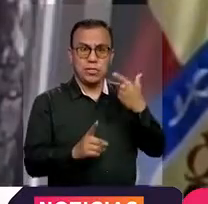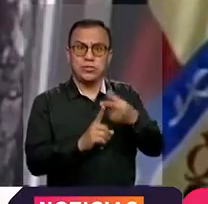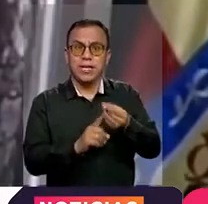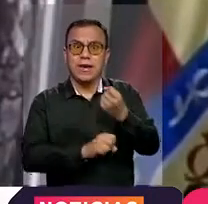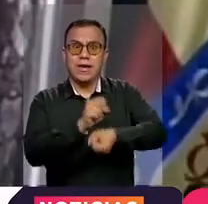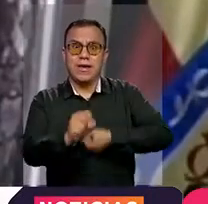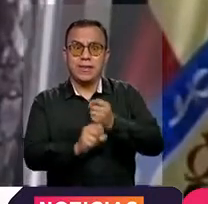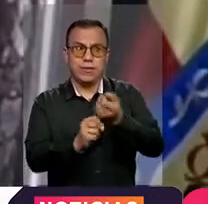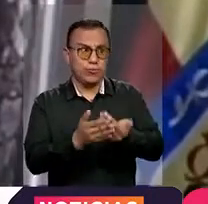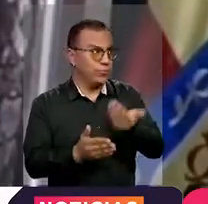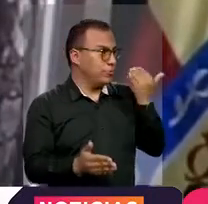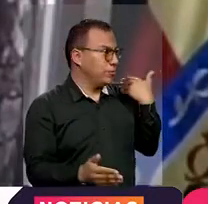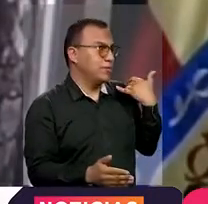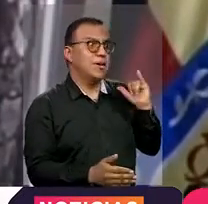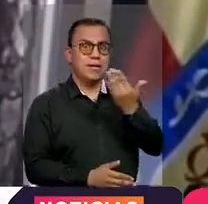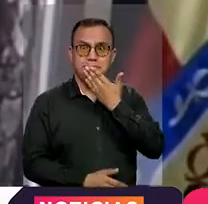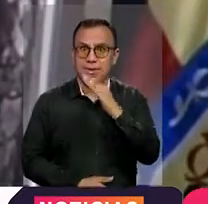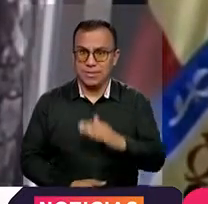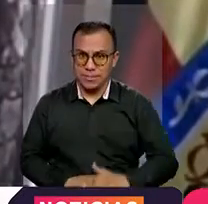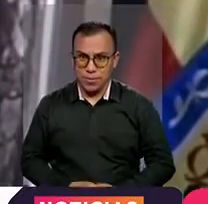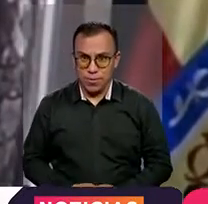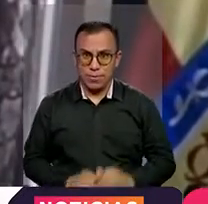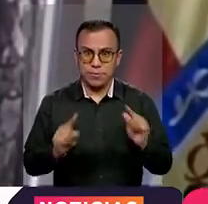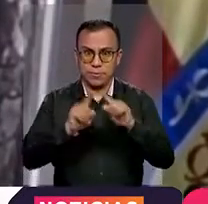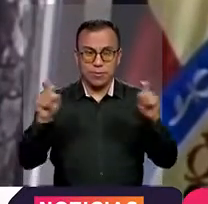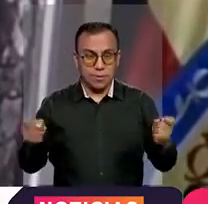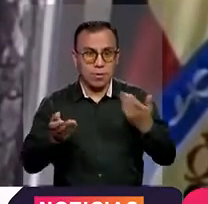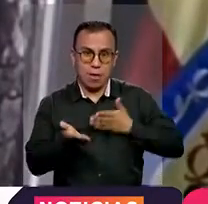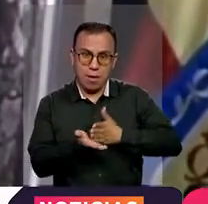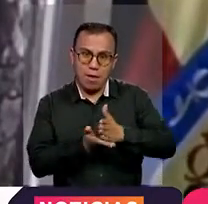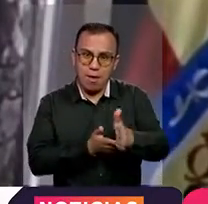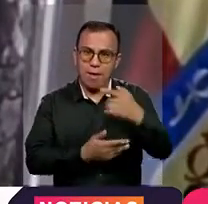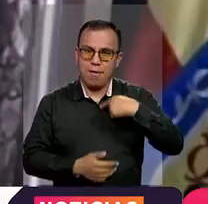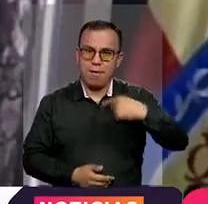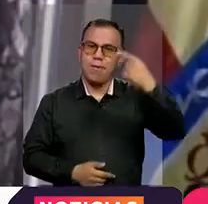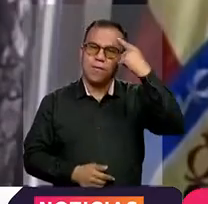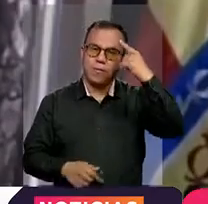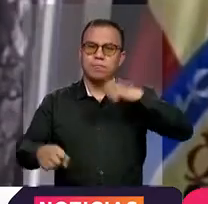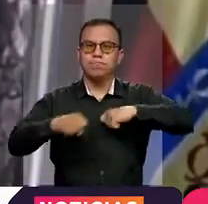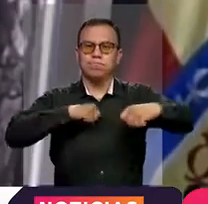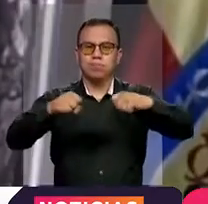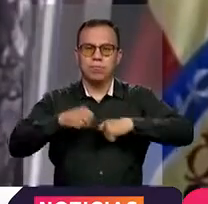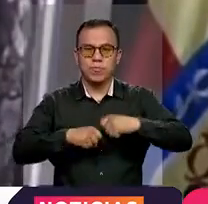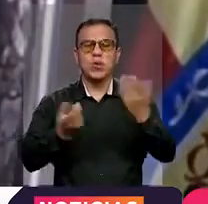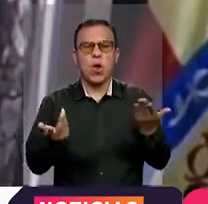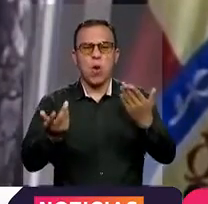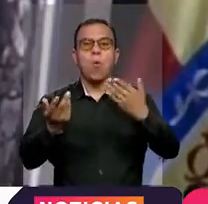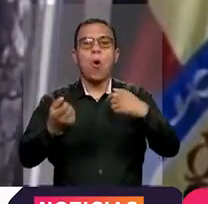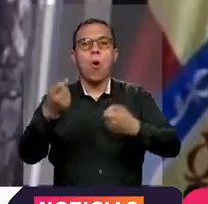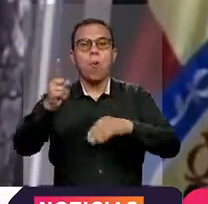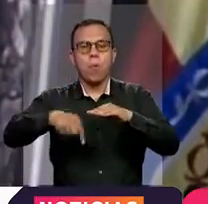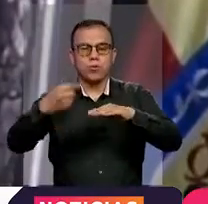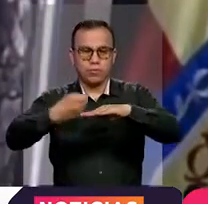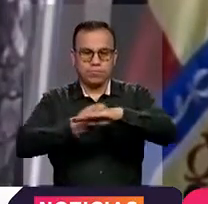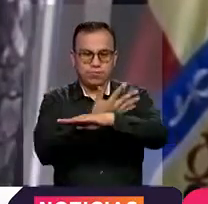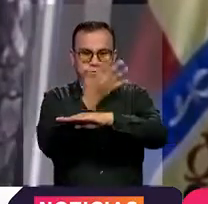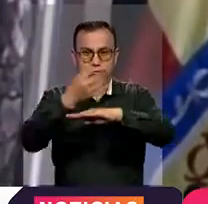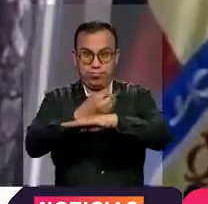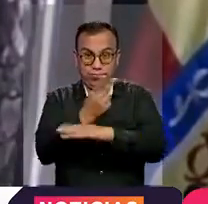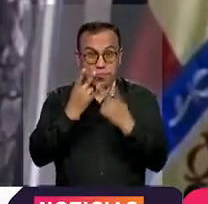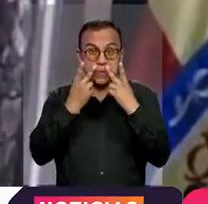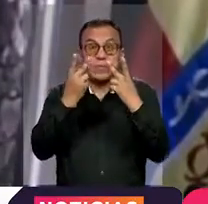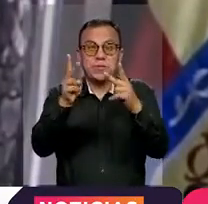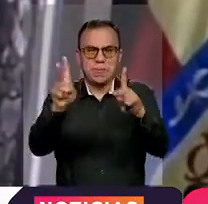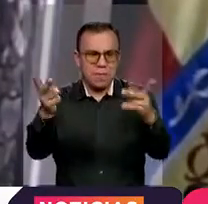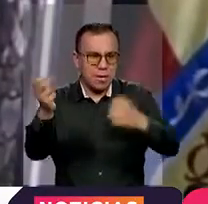Tener una ciudad que se mueve todavía en buena parte con buses, chimeneas, es que abra la ventana de su casa.